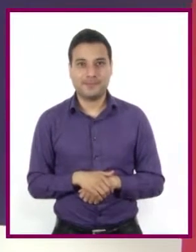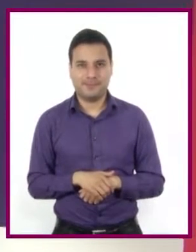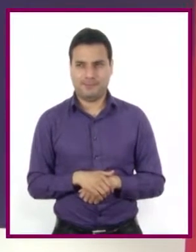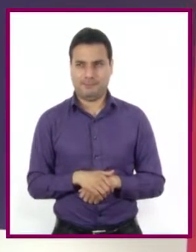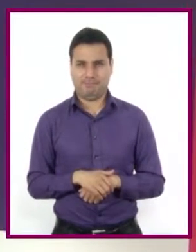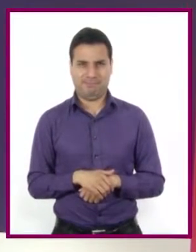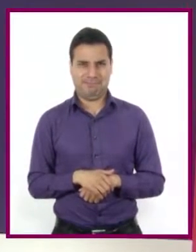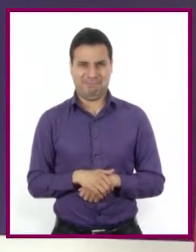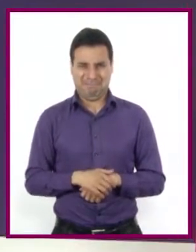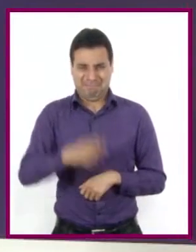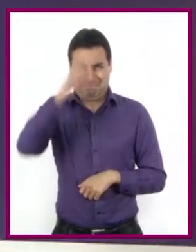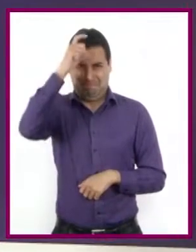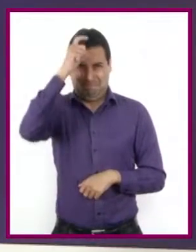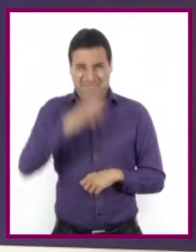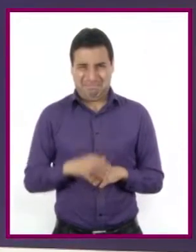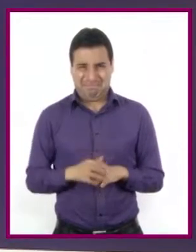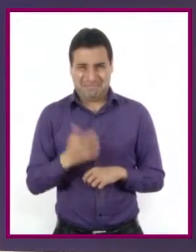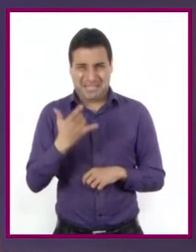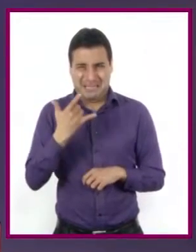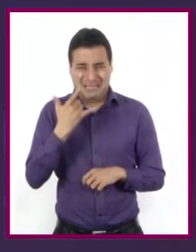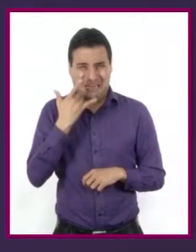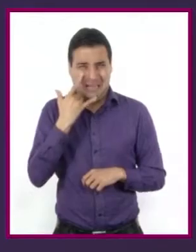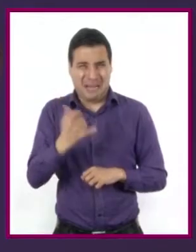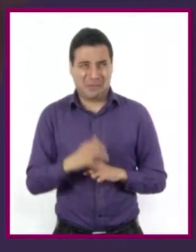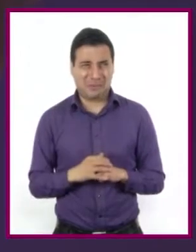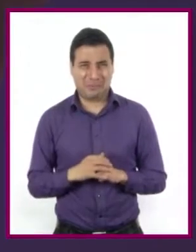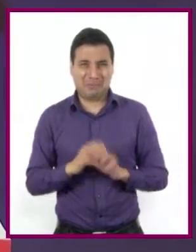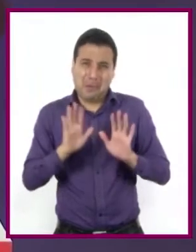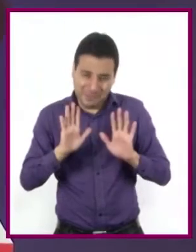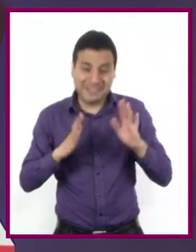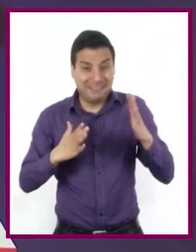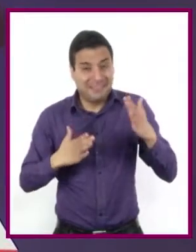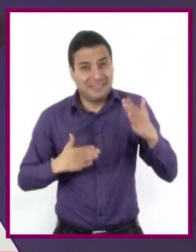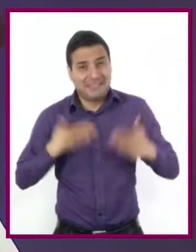Profesora, esto se ve un poco raro, pero es divertido.